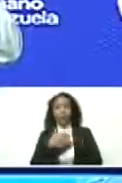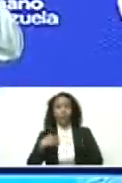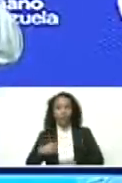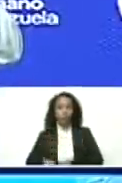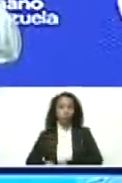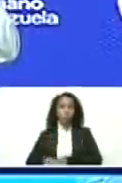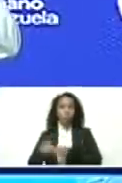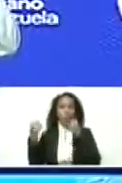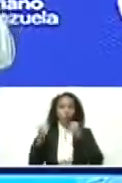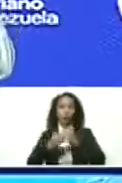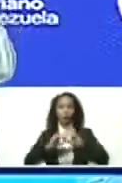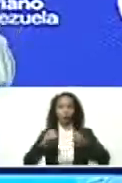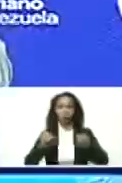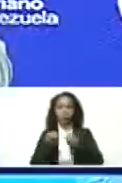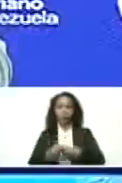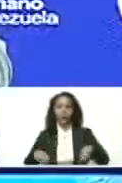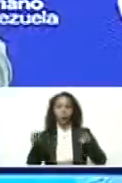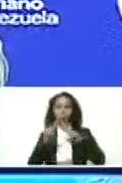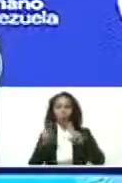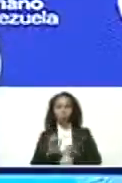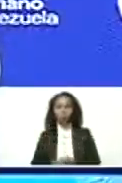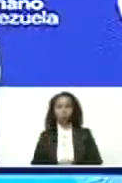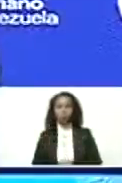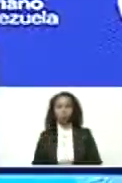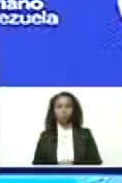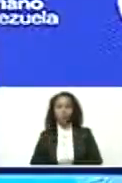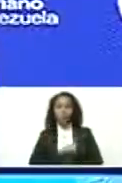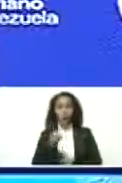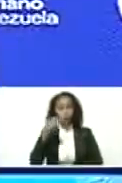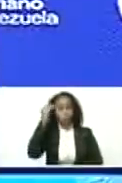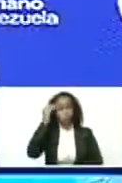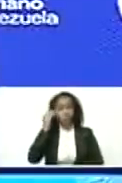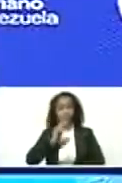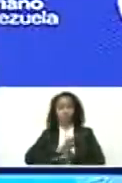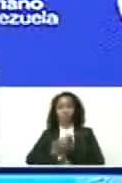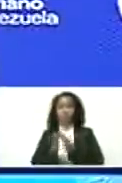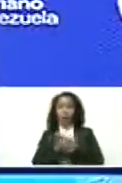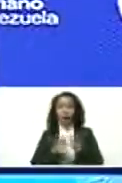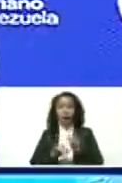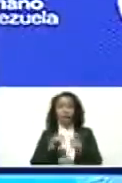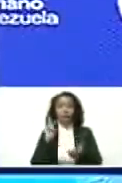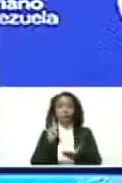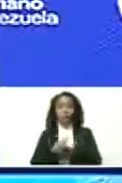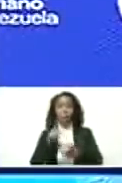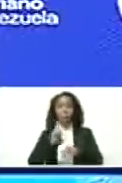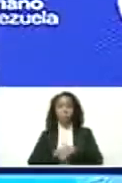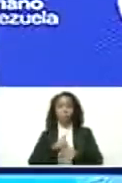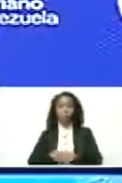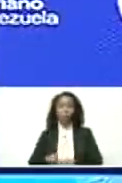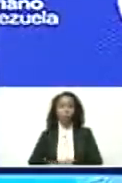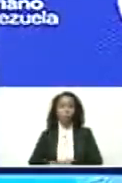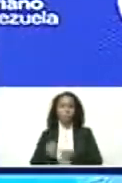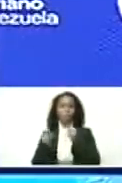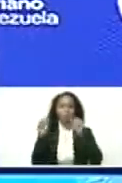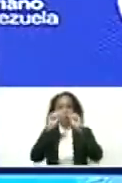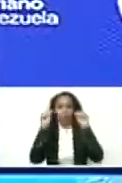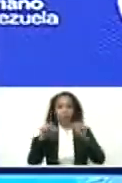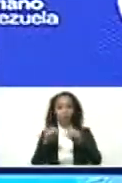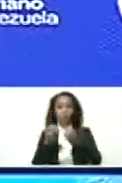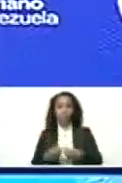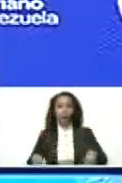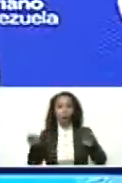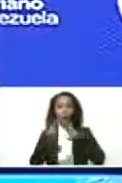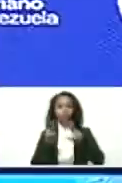la Organización de Naciones Unidas. Ellos creen que ha llegado el momento de reventar el sistema de Naciones